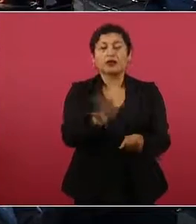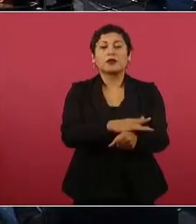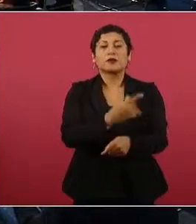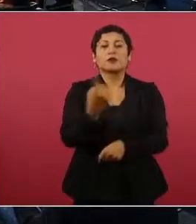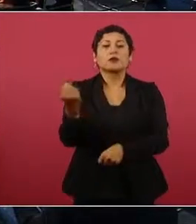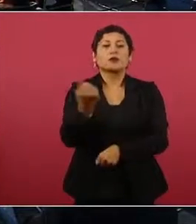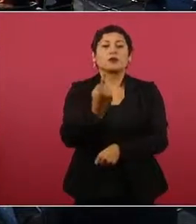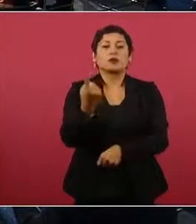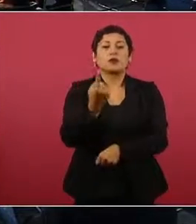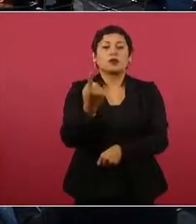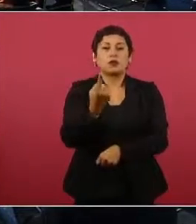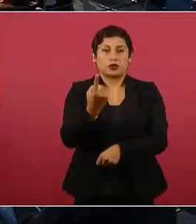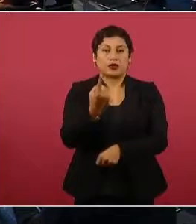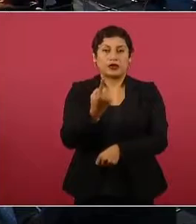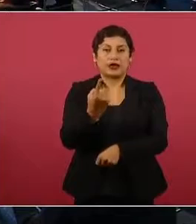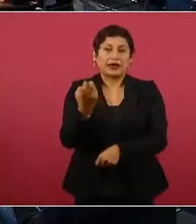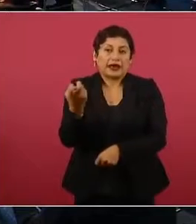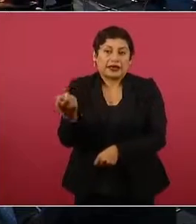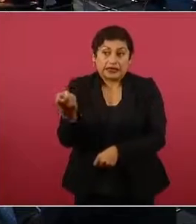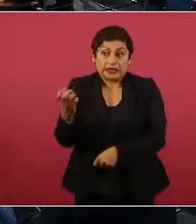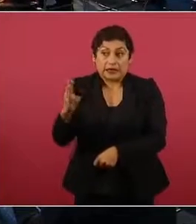tiene a Banobras